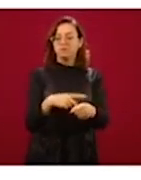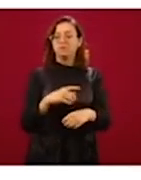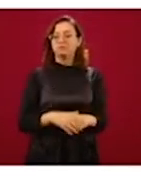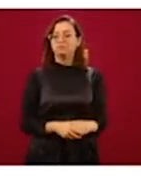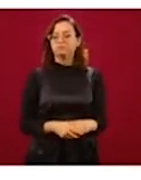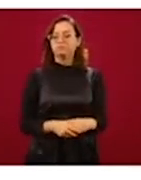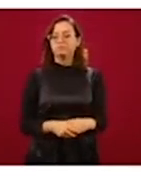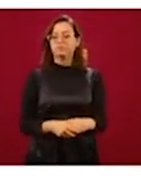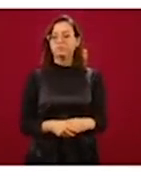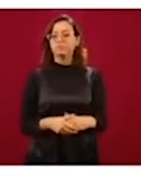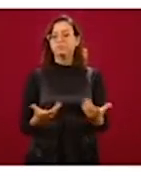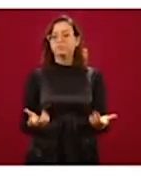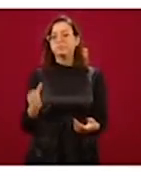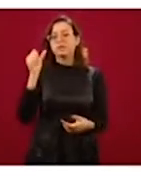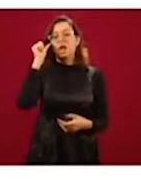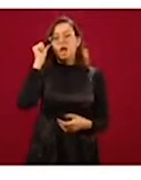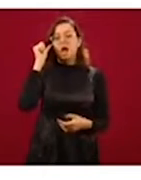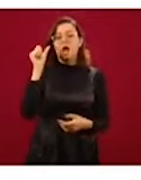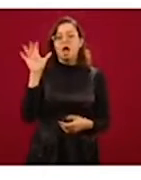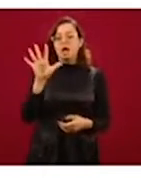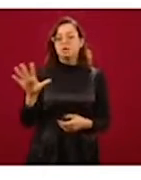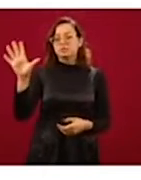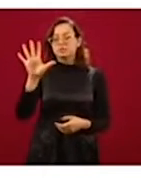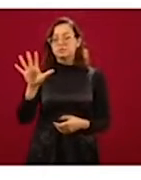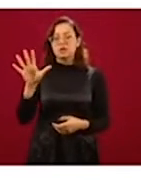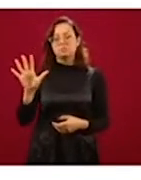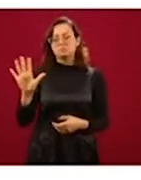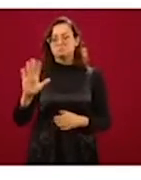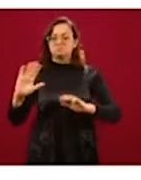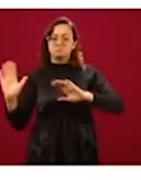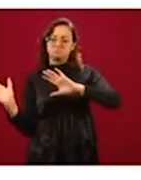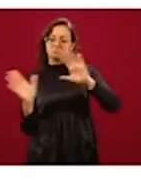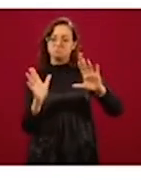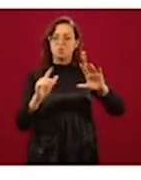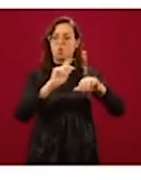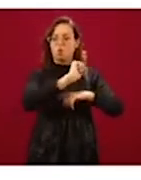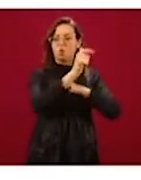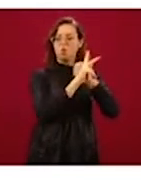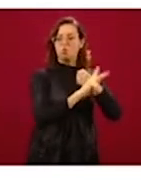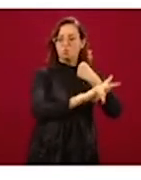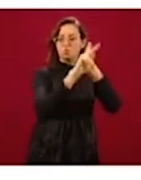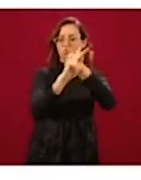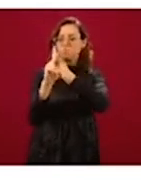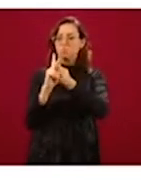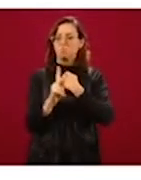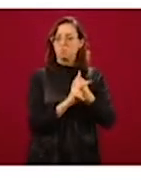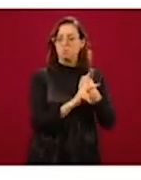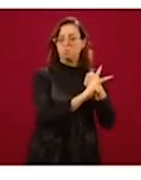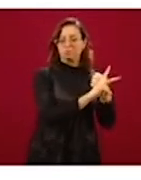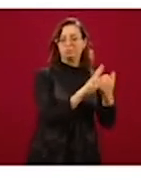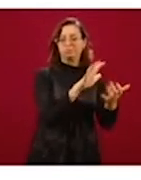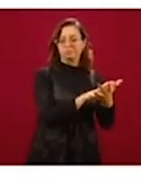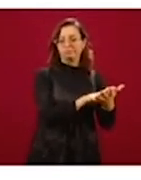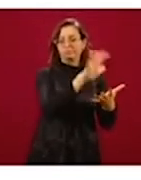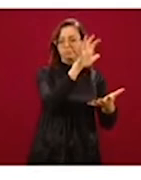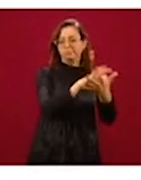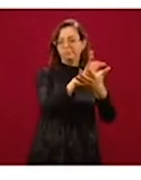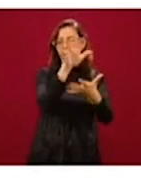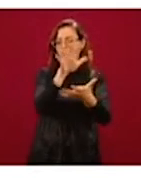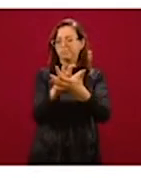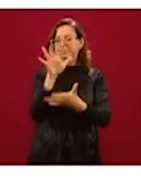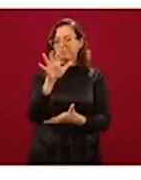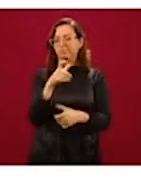fuera de Asia, fuera de China, tenemos ya los más casos que se acumulan, y esto es